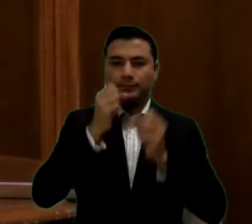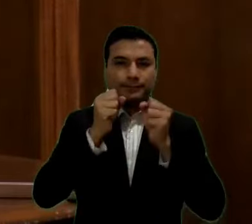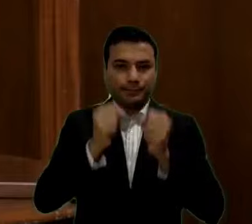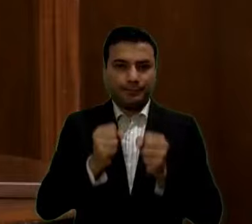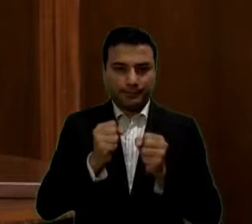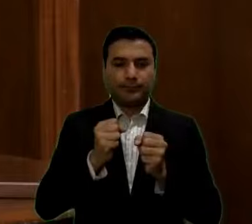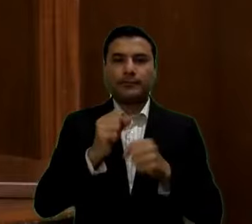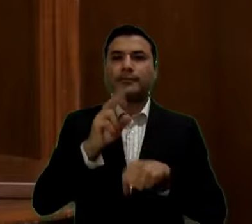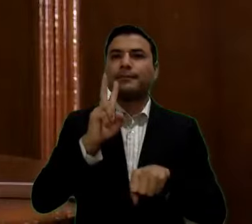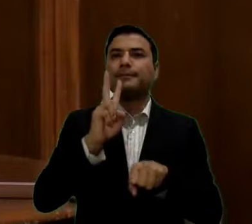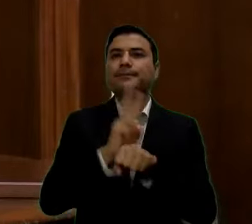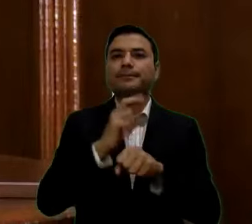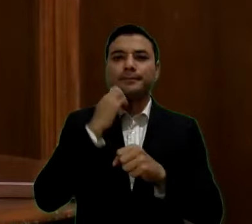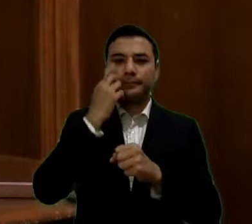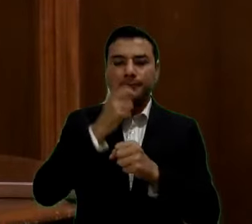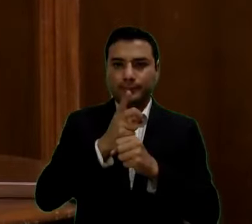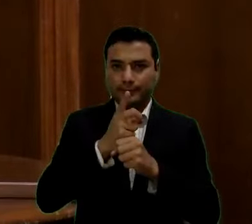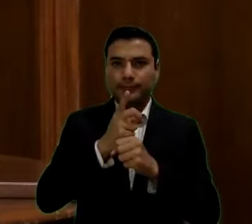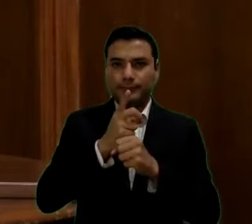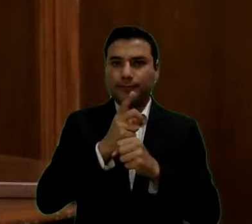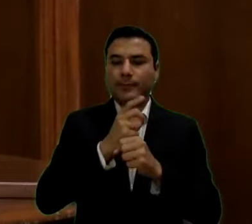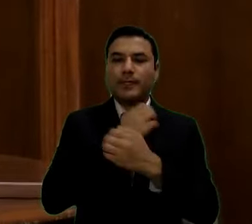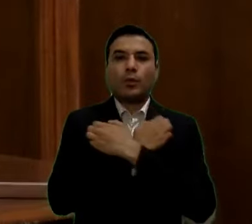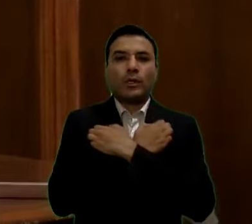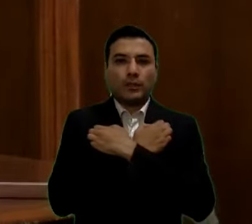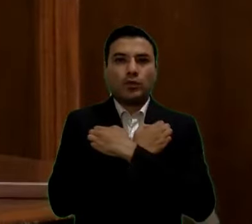Voluntario, Educación Vial y